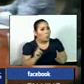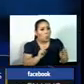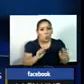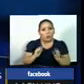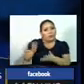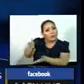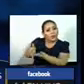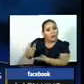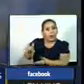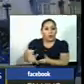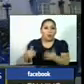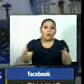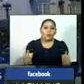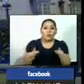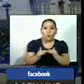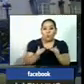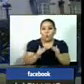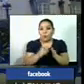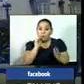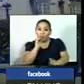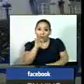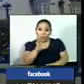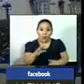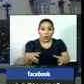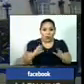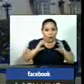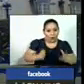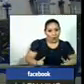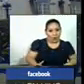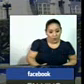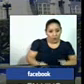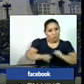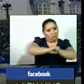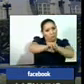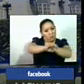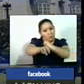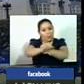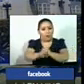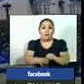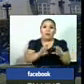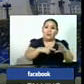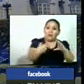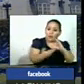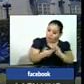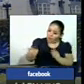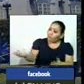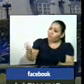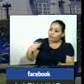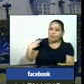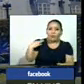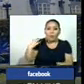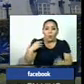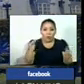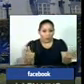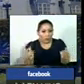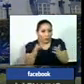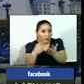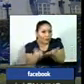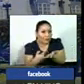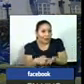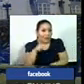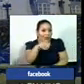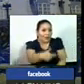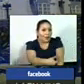En respuesta de forma simultánea, el Ejecutivo invitó por medio de redes sociales a los parlamentarios a un encuentro en el Hospital San